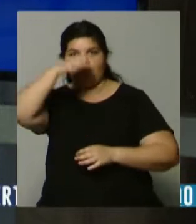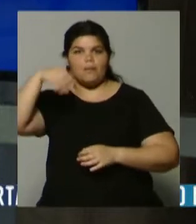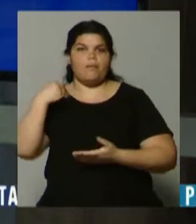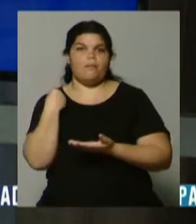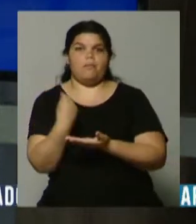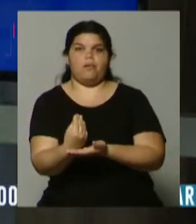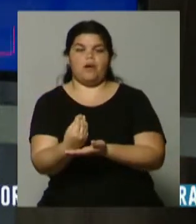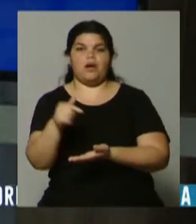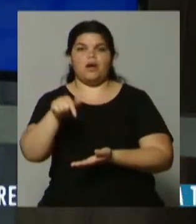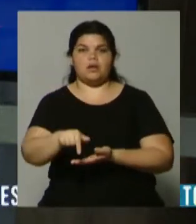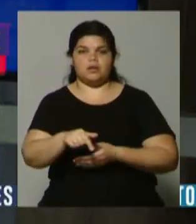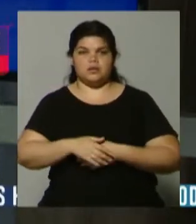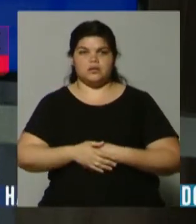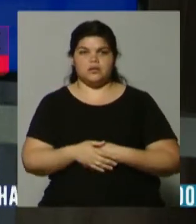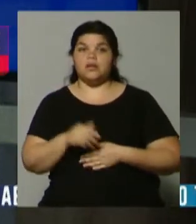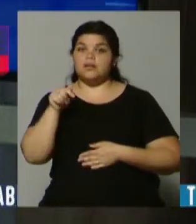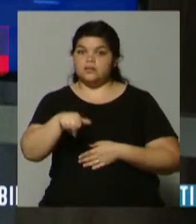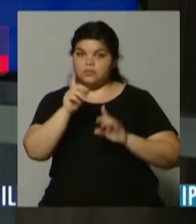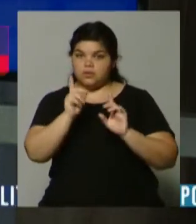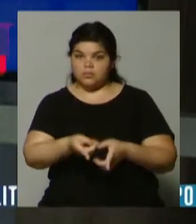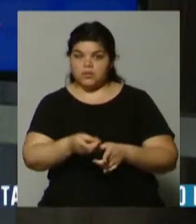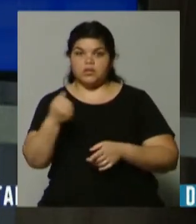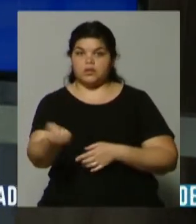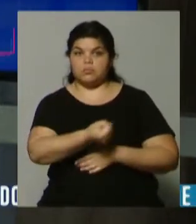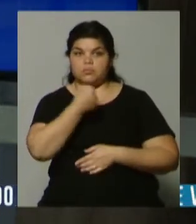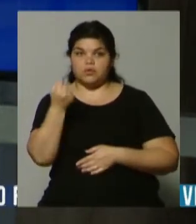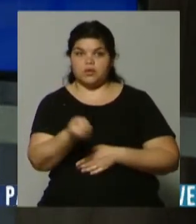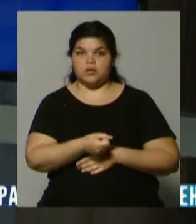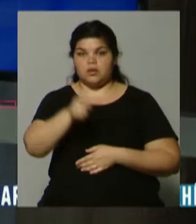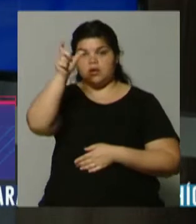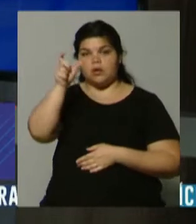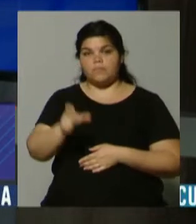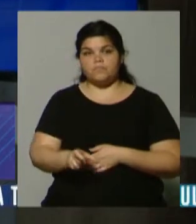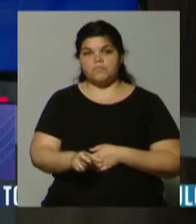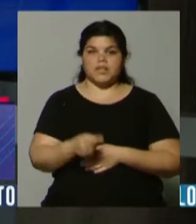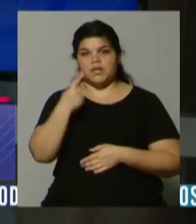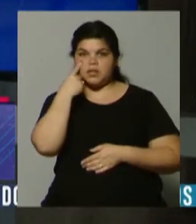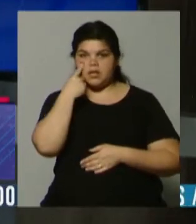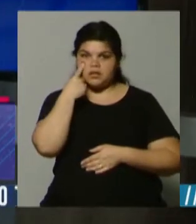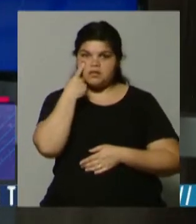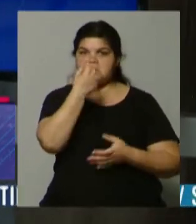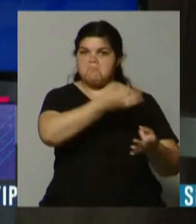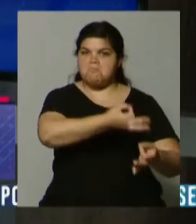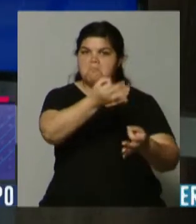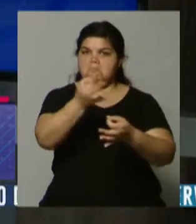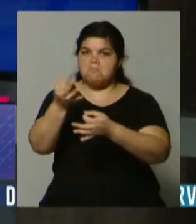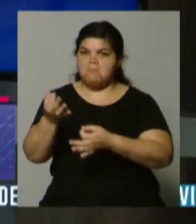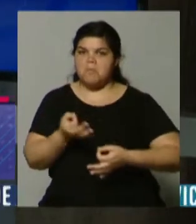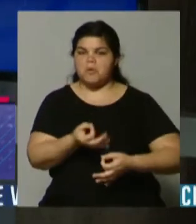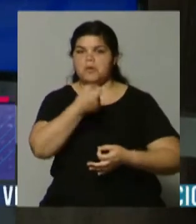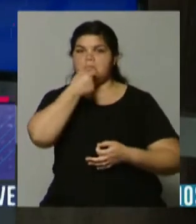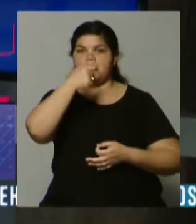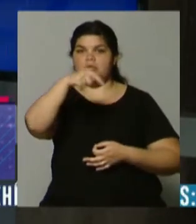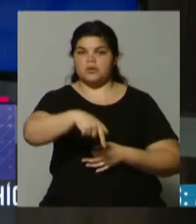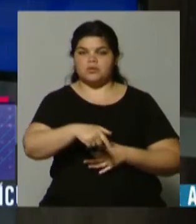componente fundamental. También hay que decirlo, ha sido muy importante la buena imagen que tienen muchos intendentes de Cambio Mendoza, sobre todo en el Gran Mendoza, tienen muy buena